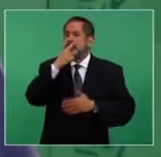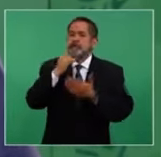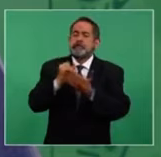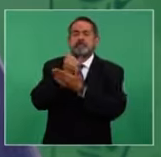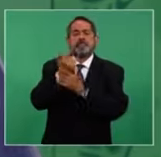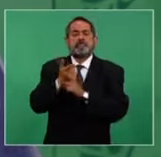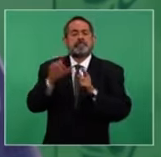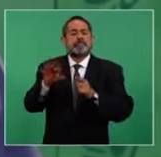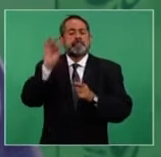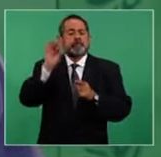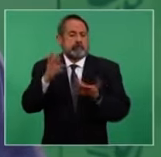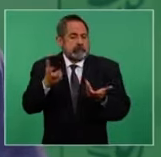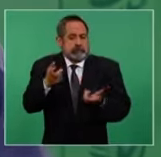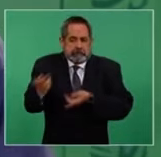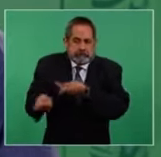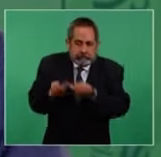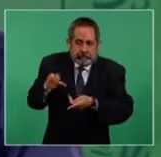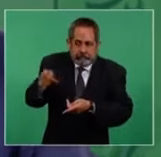Entonces,